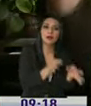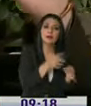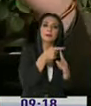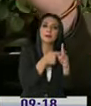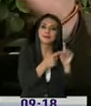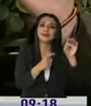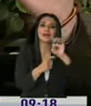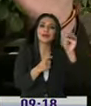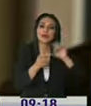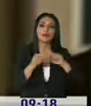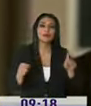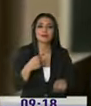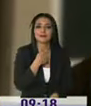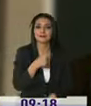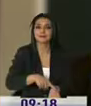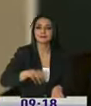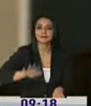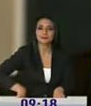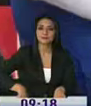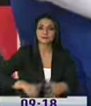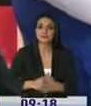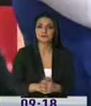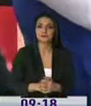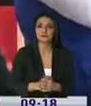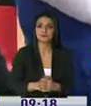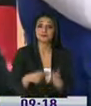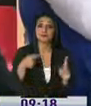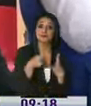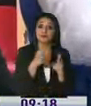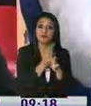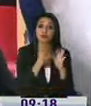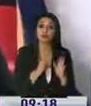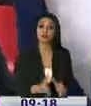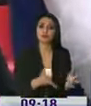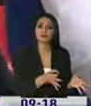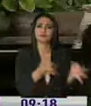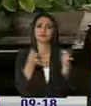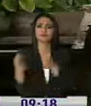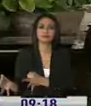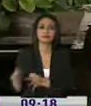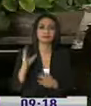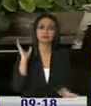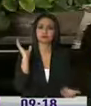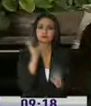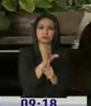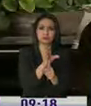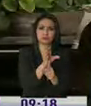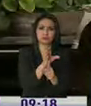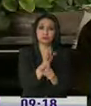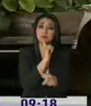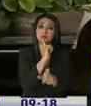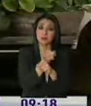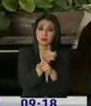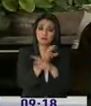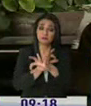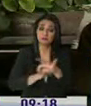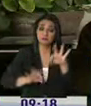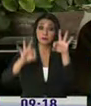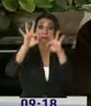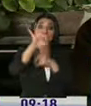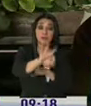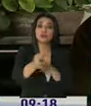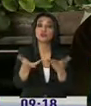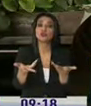en enero de este año. Camacho cuestiona que pretendan prorrogarse en funciones. Esa ausencia de designados